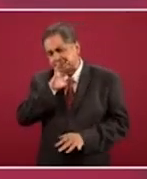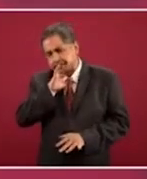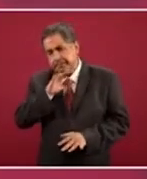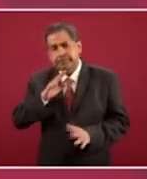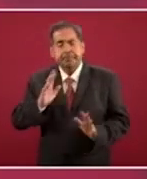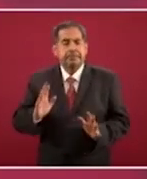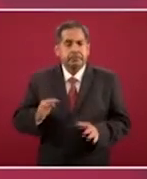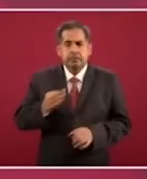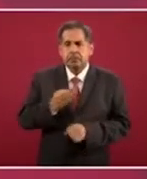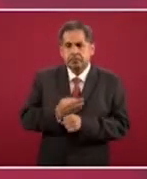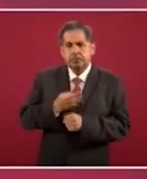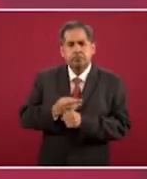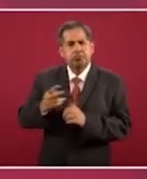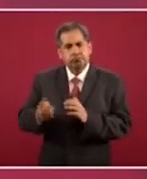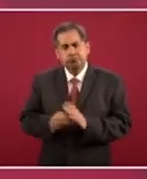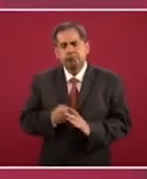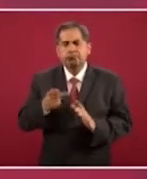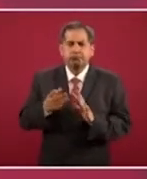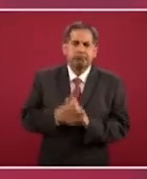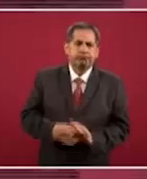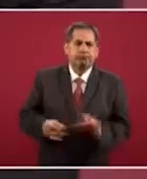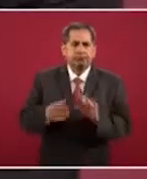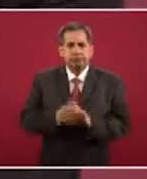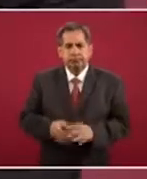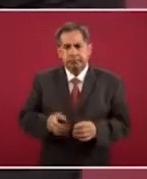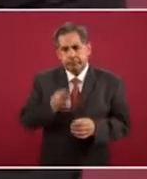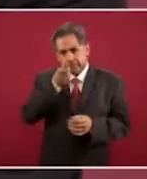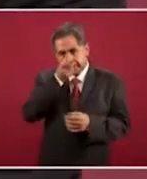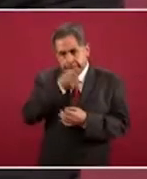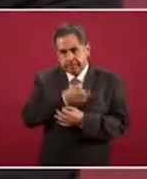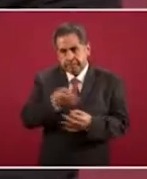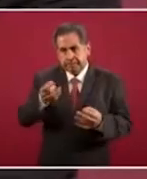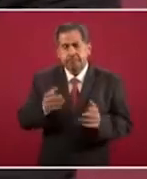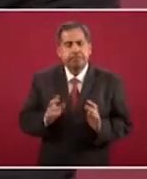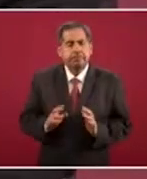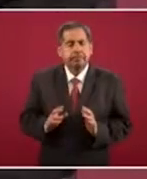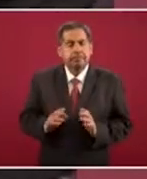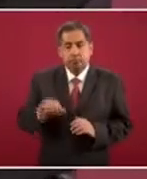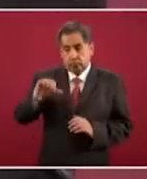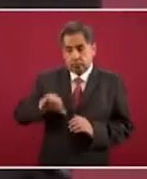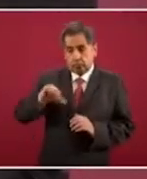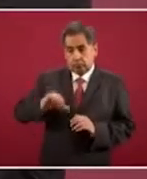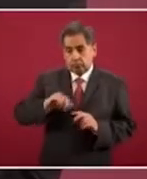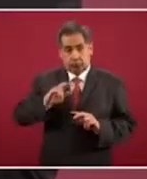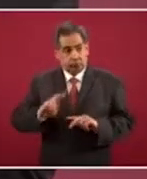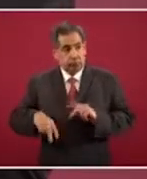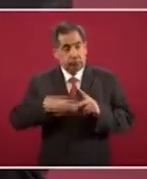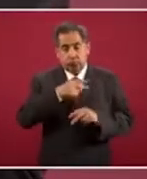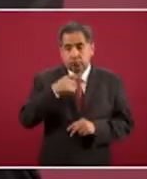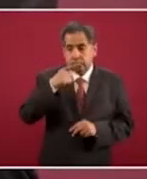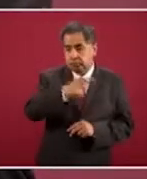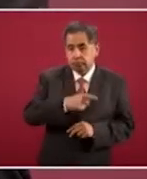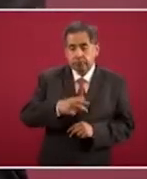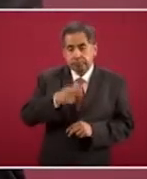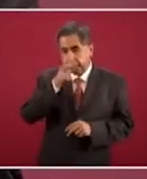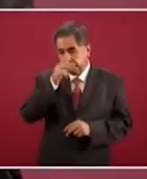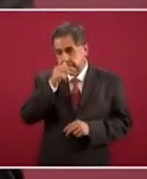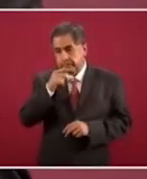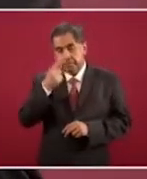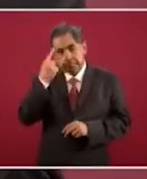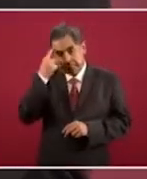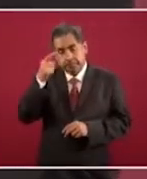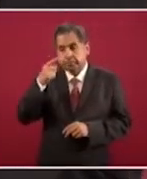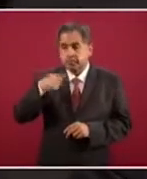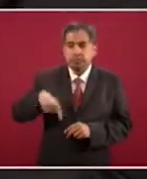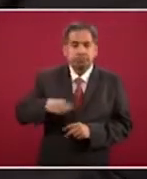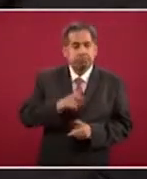se ha planteado vamos hoy a hermosillo pero para hablar con